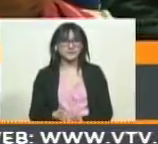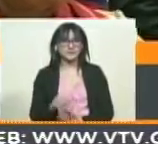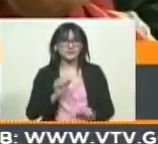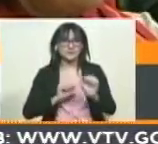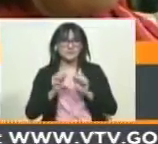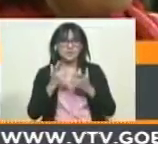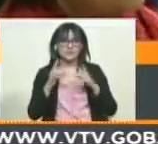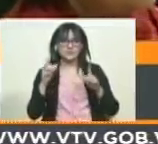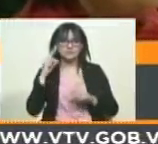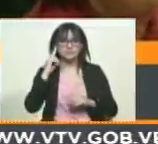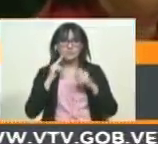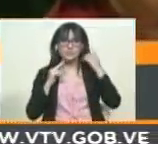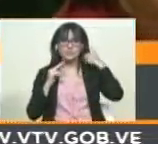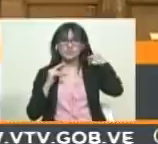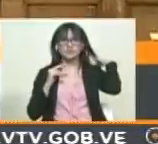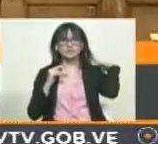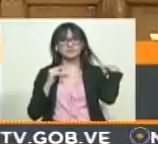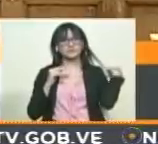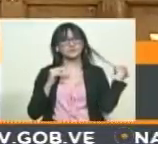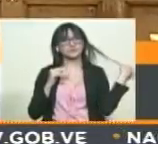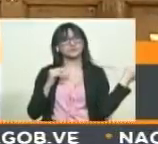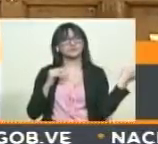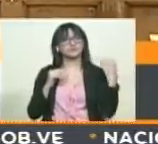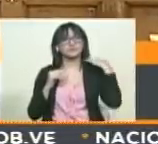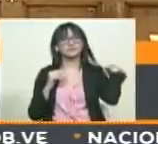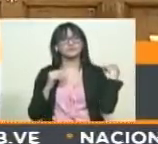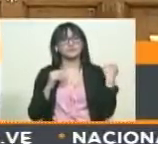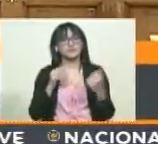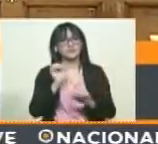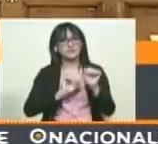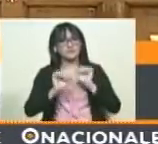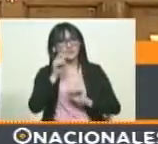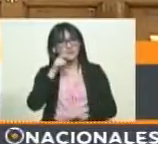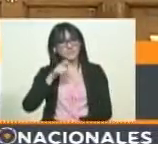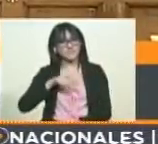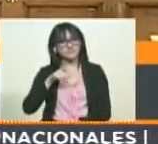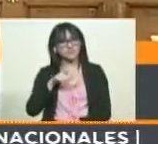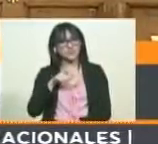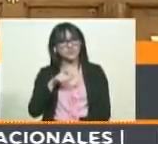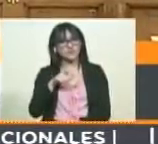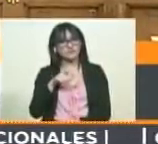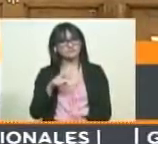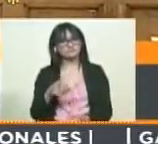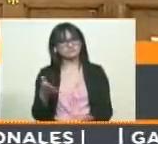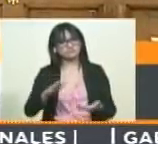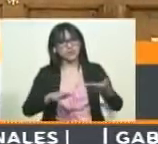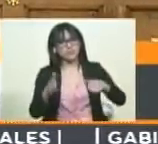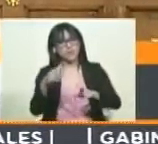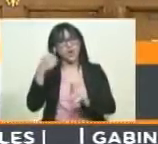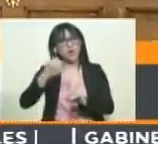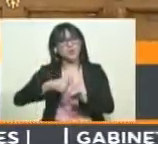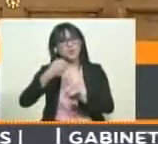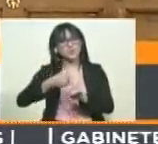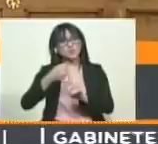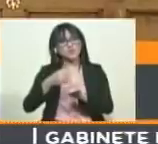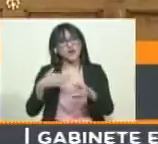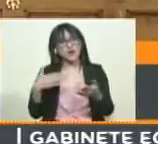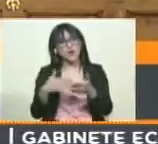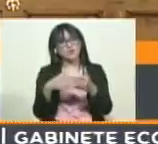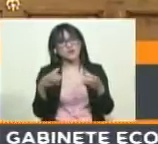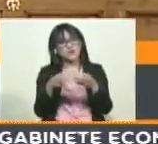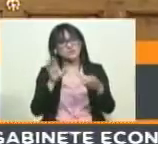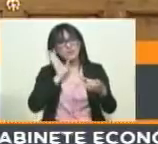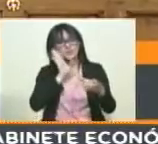libertador Simón Bolívar, defendimos a los mártires que cayeron en la lucha contra las oligarquías, contra